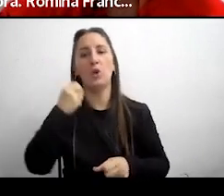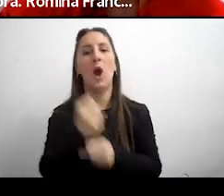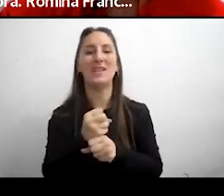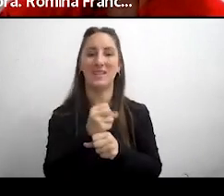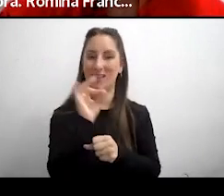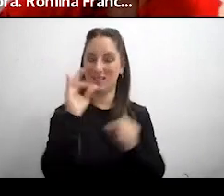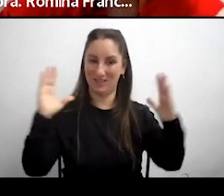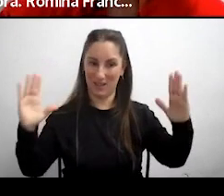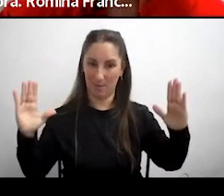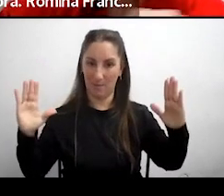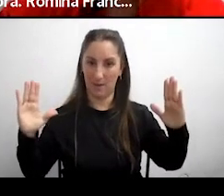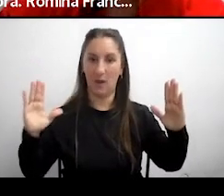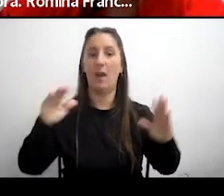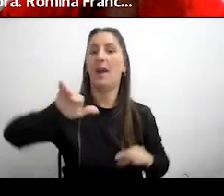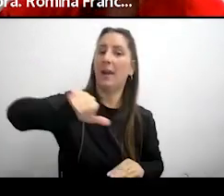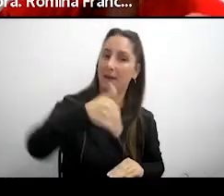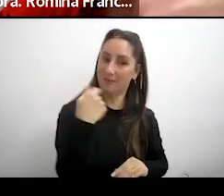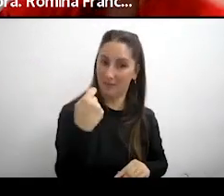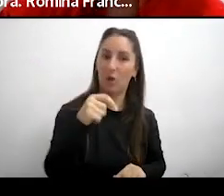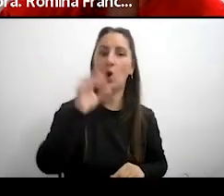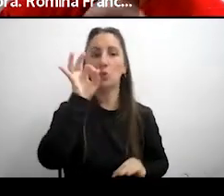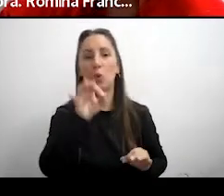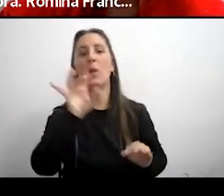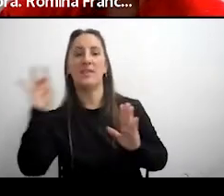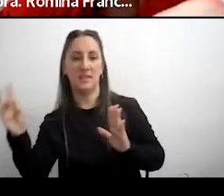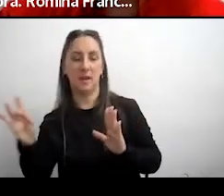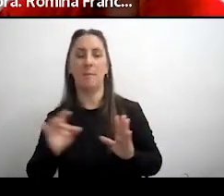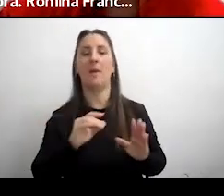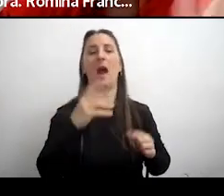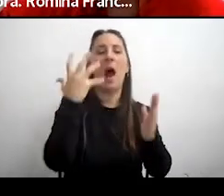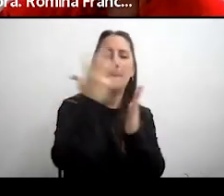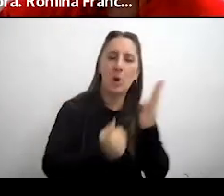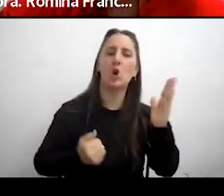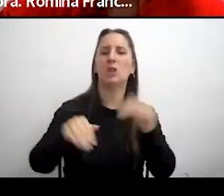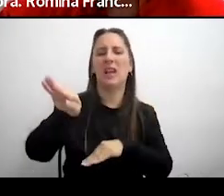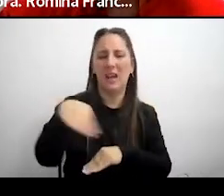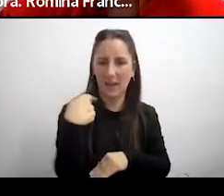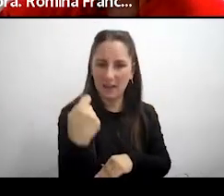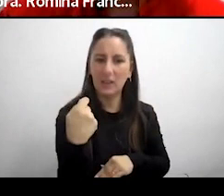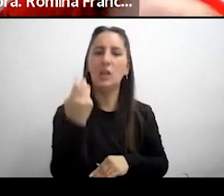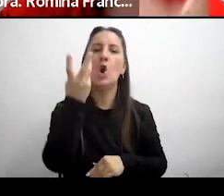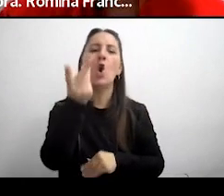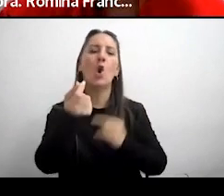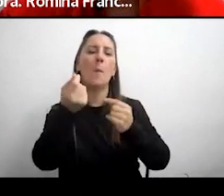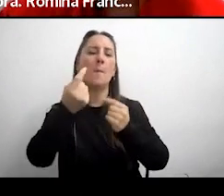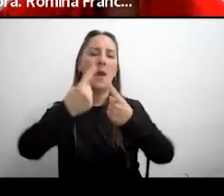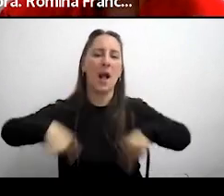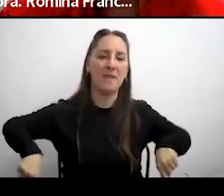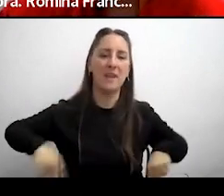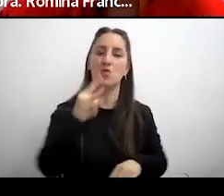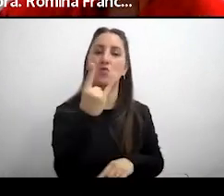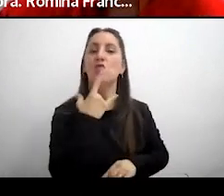diciembre. Tuvimos otro retiro en octubre, de octubre hasta diciembre, sean retiros, sean aportes, sea compra de bien de uso, o lo que